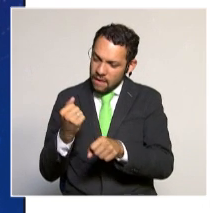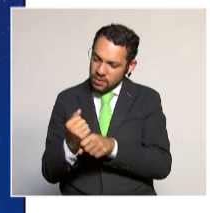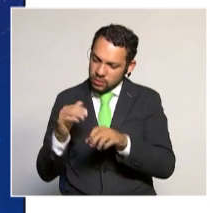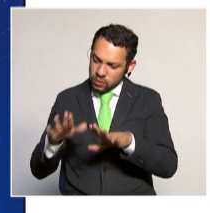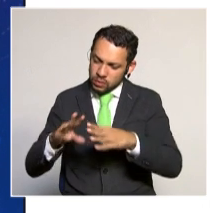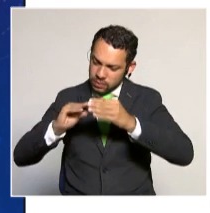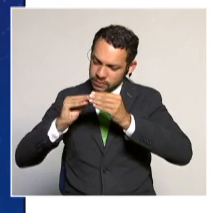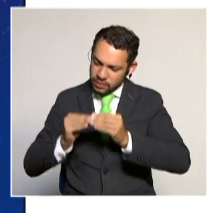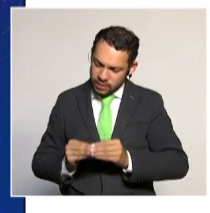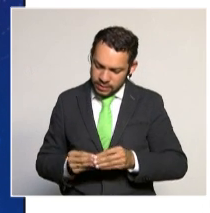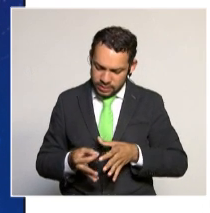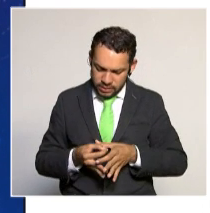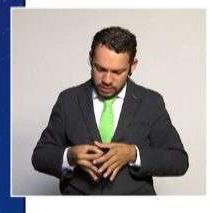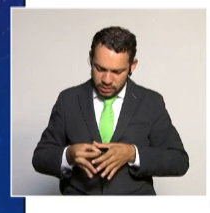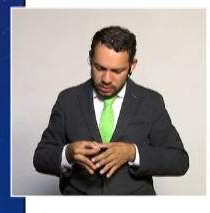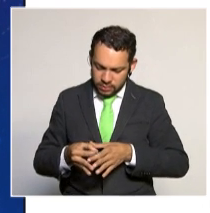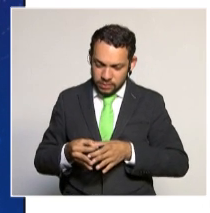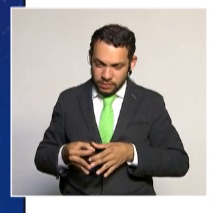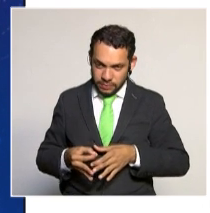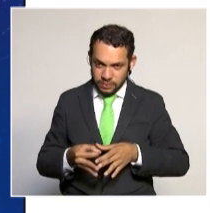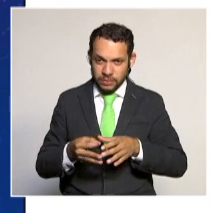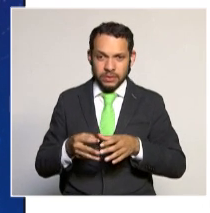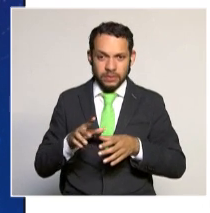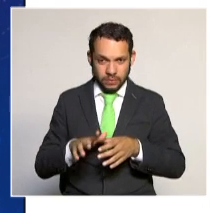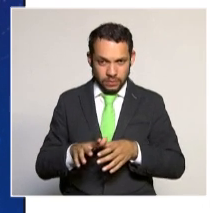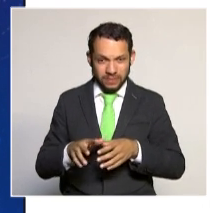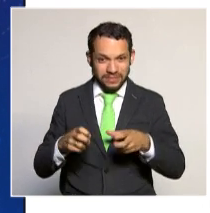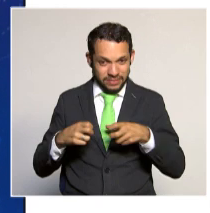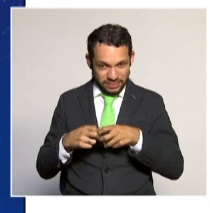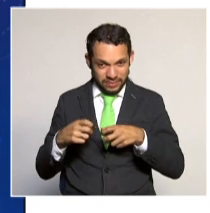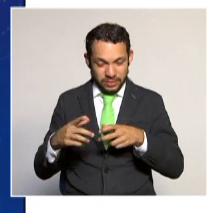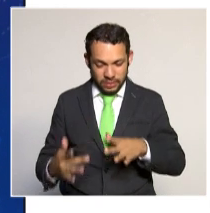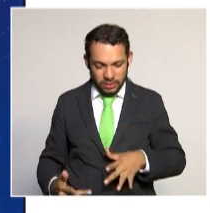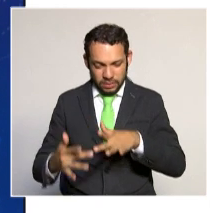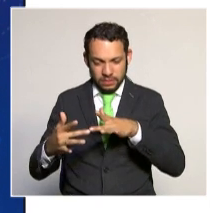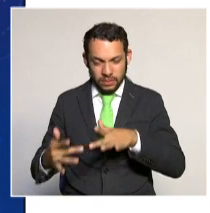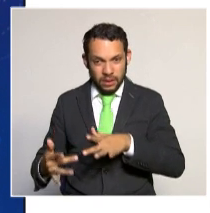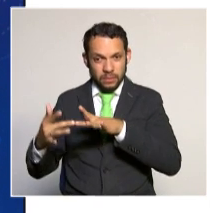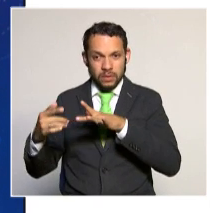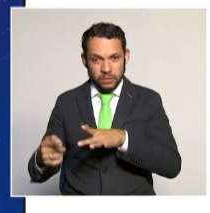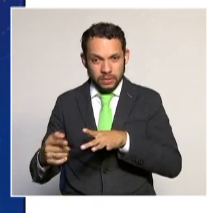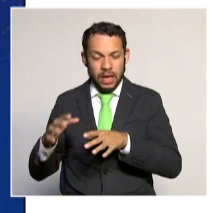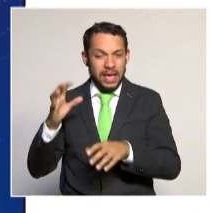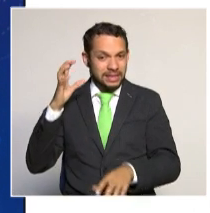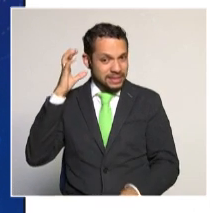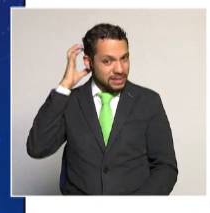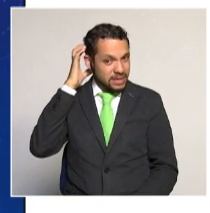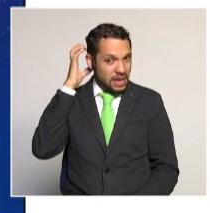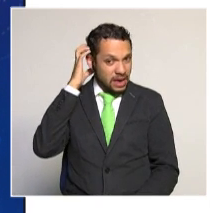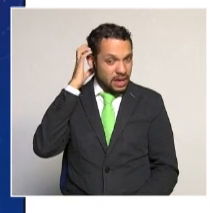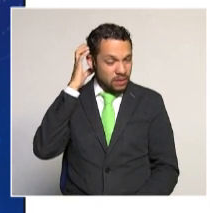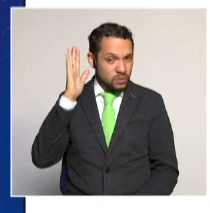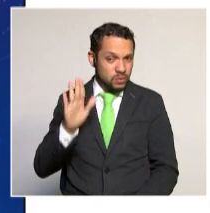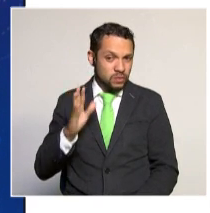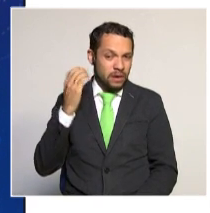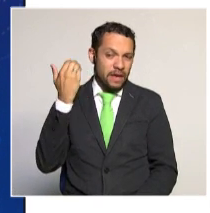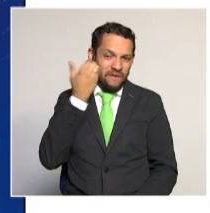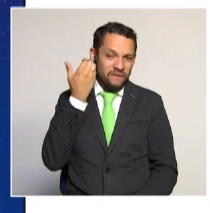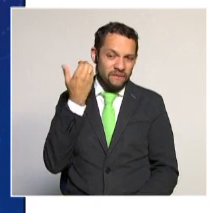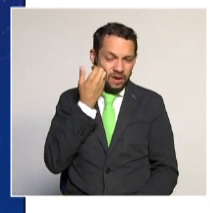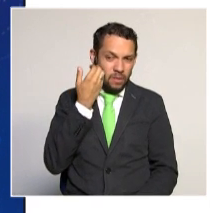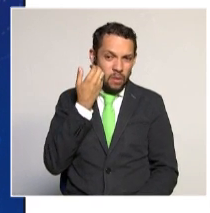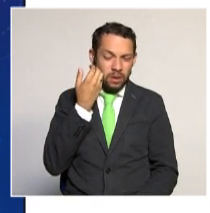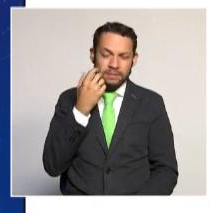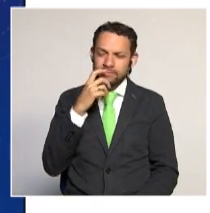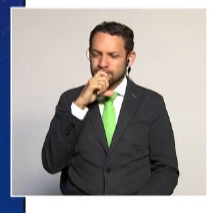y las células de glía. Entonces, si usted contrasta esto, estará notando que el cerebro de la persona que tiene enfermedad de Alzheimer se